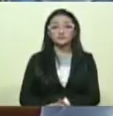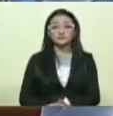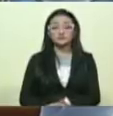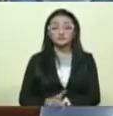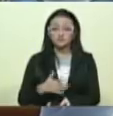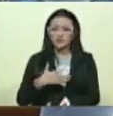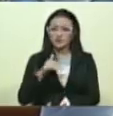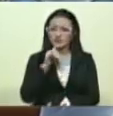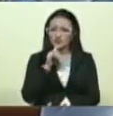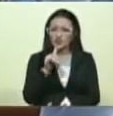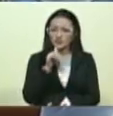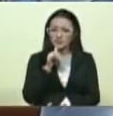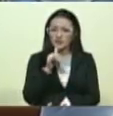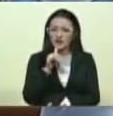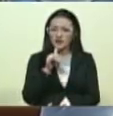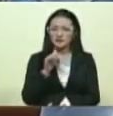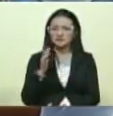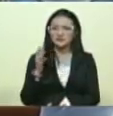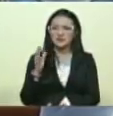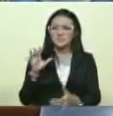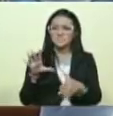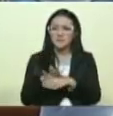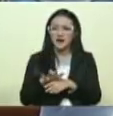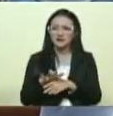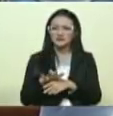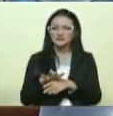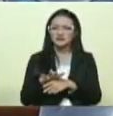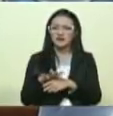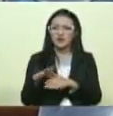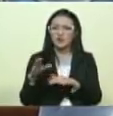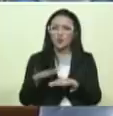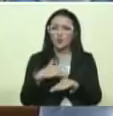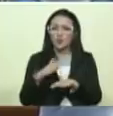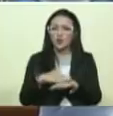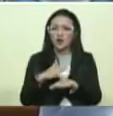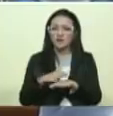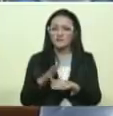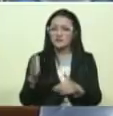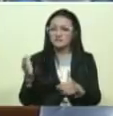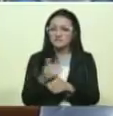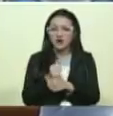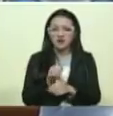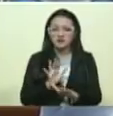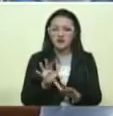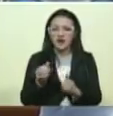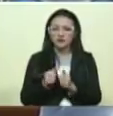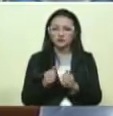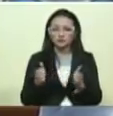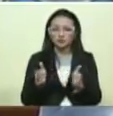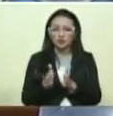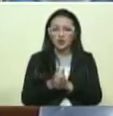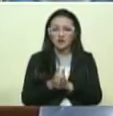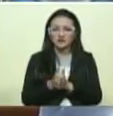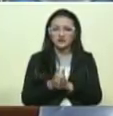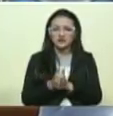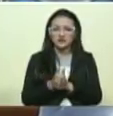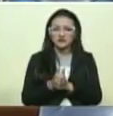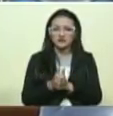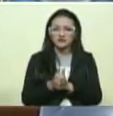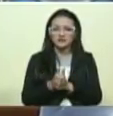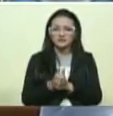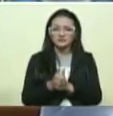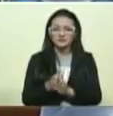informar que entre los días martes y jueves fueron allanadas en el estado Anzoátegui la constructora Urbano